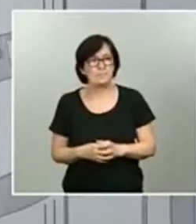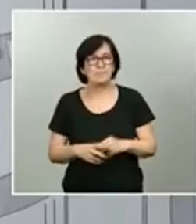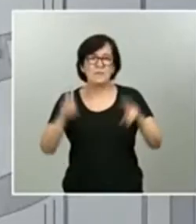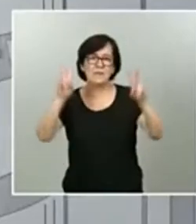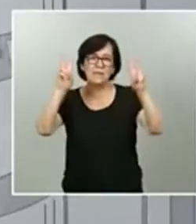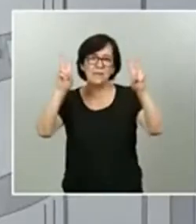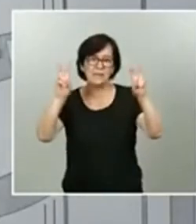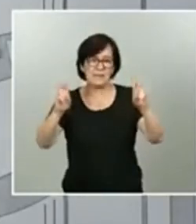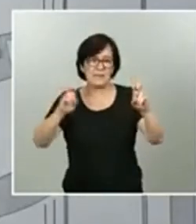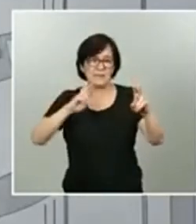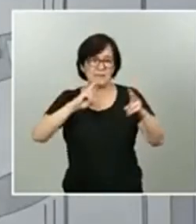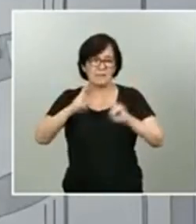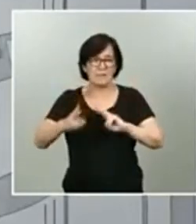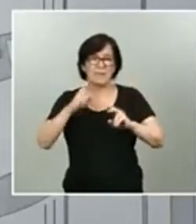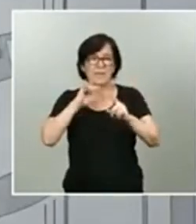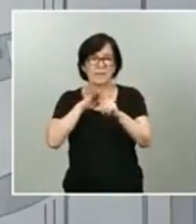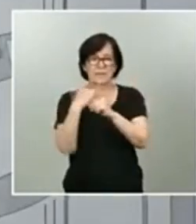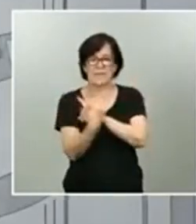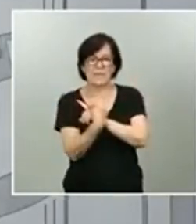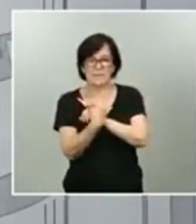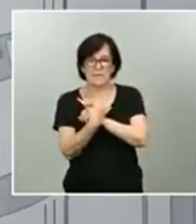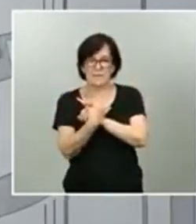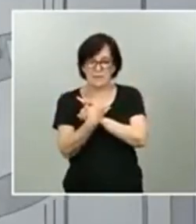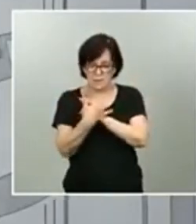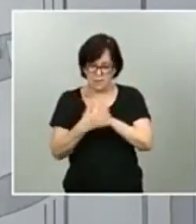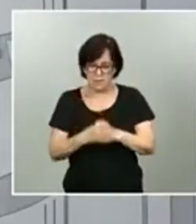del ponte Morandi,